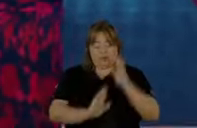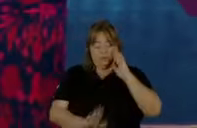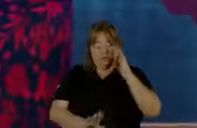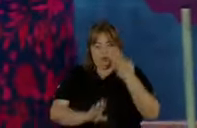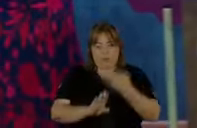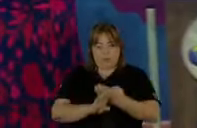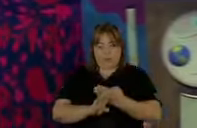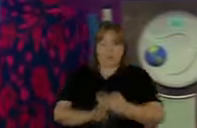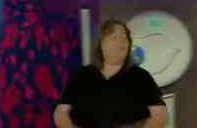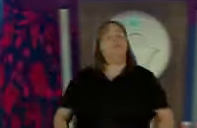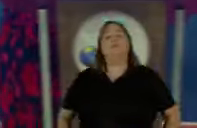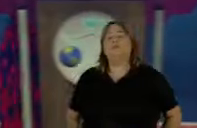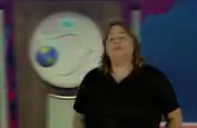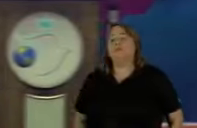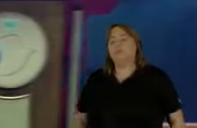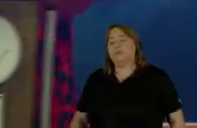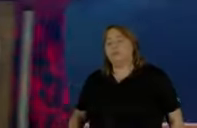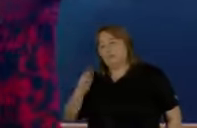Muy bien,